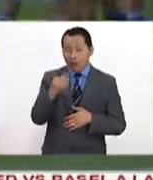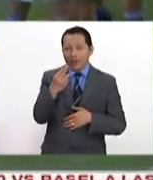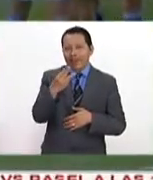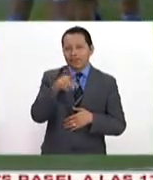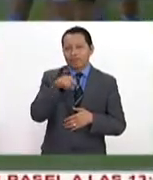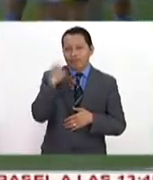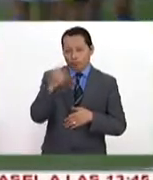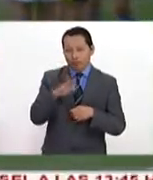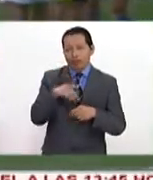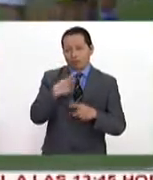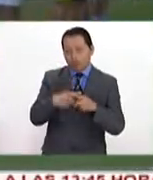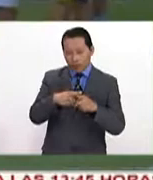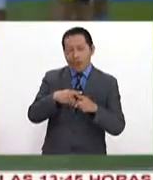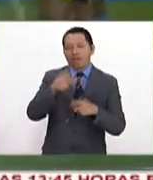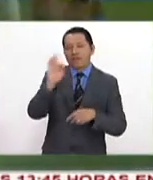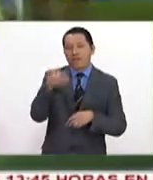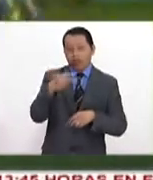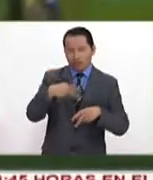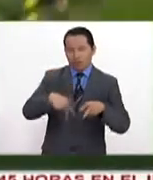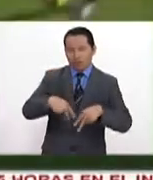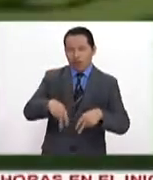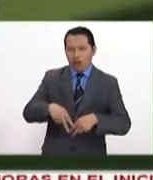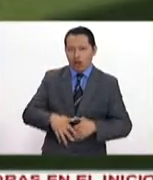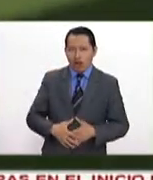por la Federación Holandesa de Fútbol.